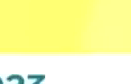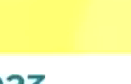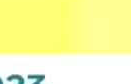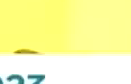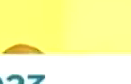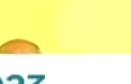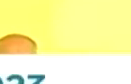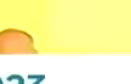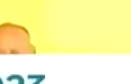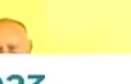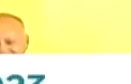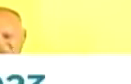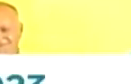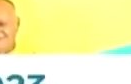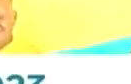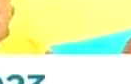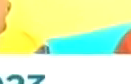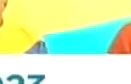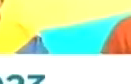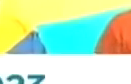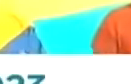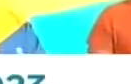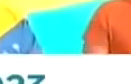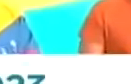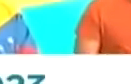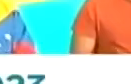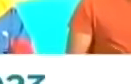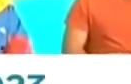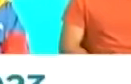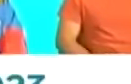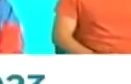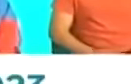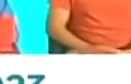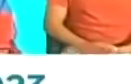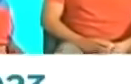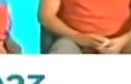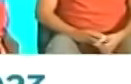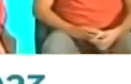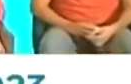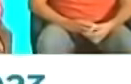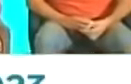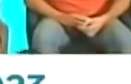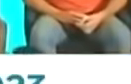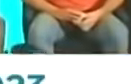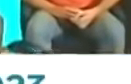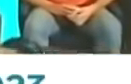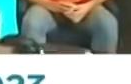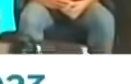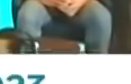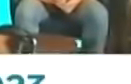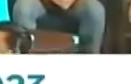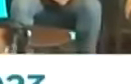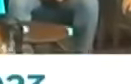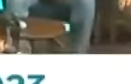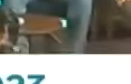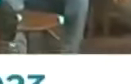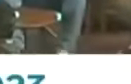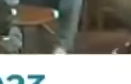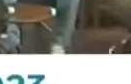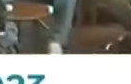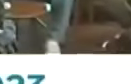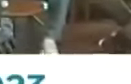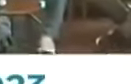cobertura que hicieron el día de hoy de este evento histórico que ya queda plasmado en las páginas de la historia de